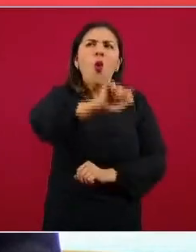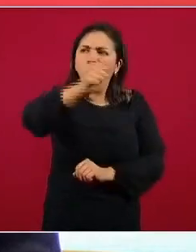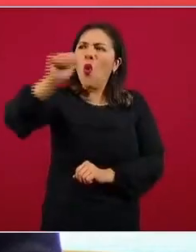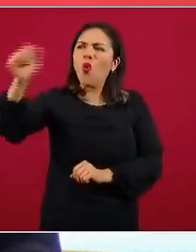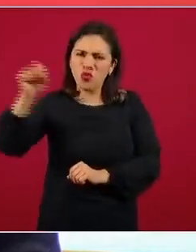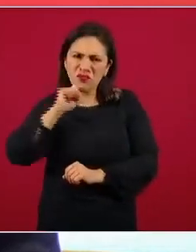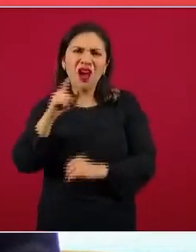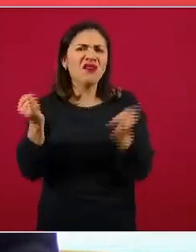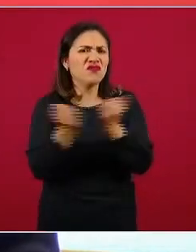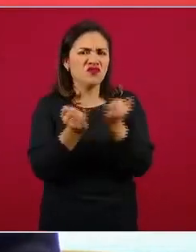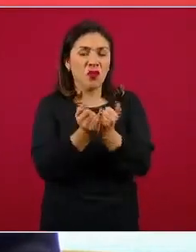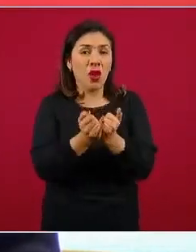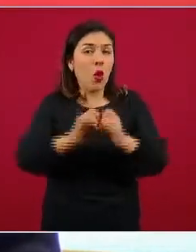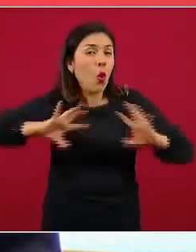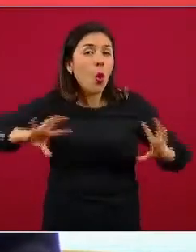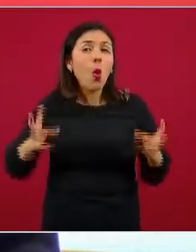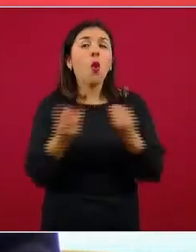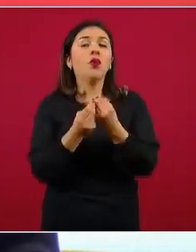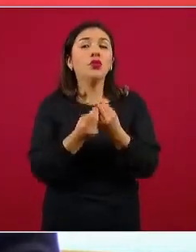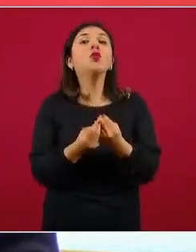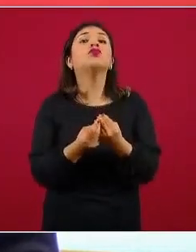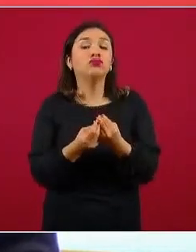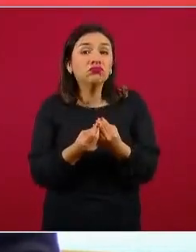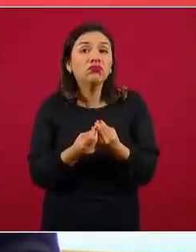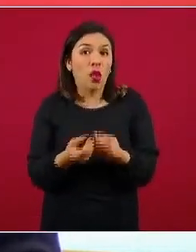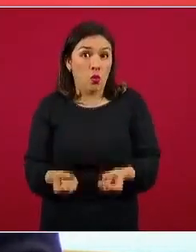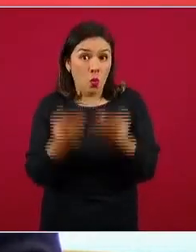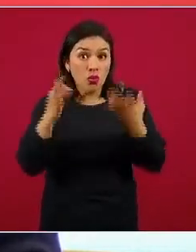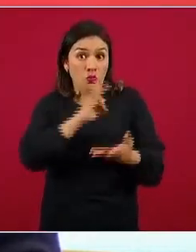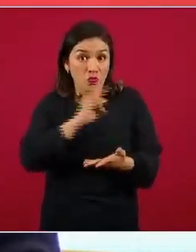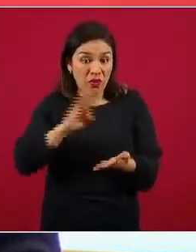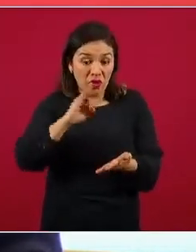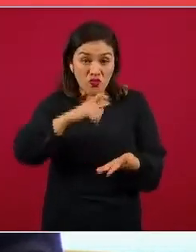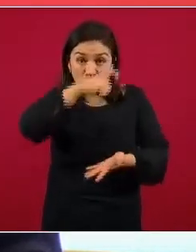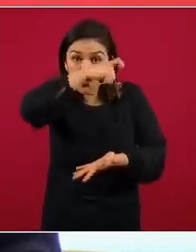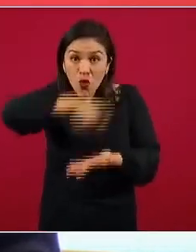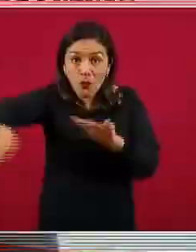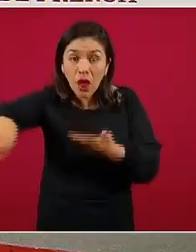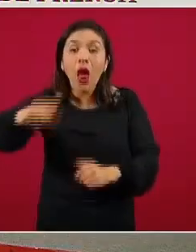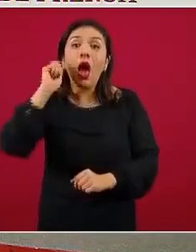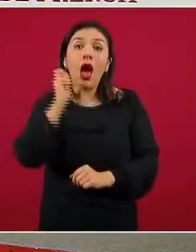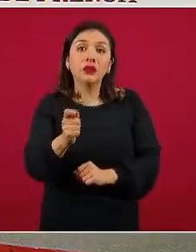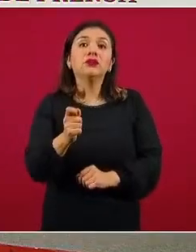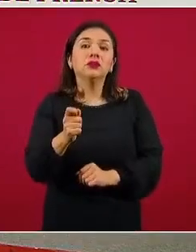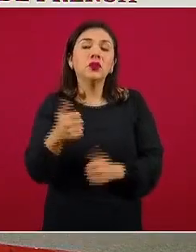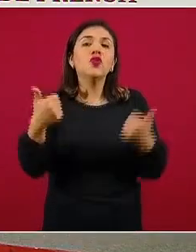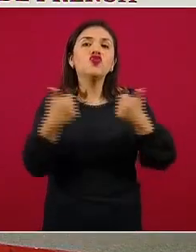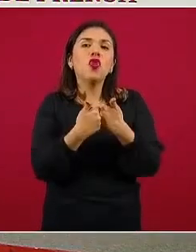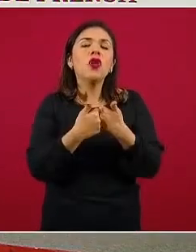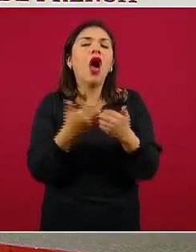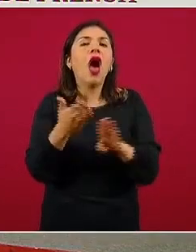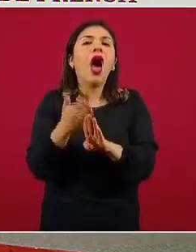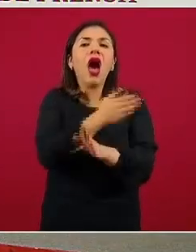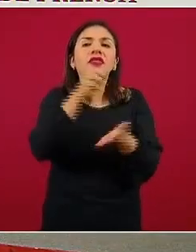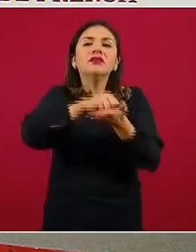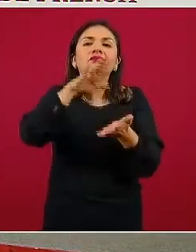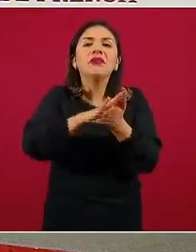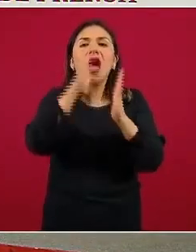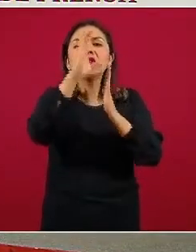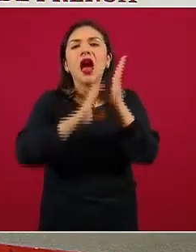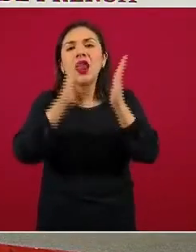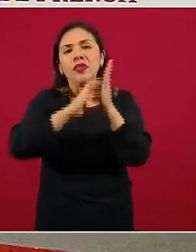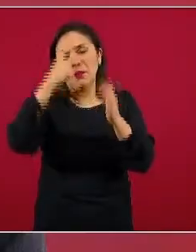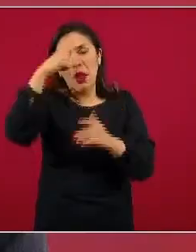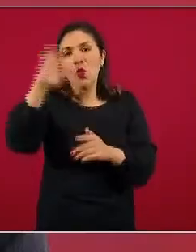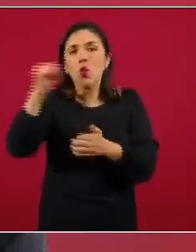vacuna, el total de vacunas que en un momento se pueda comprometer va a tener una calendarización para efectos de sus